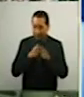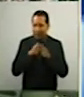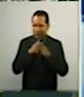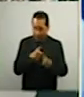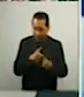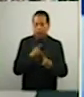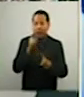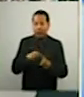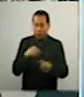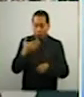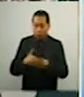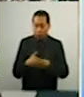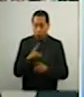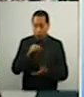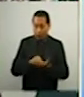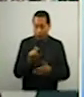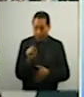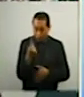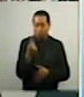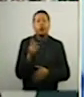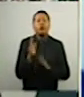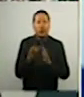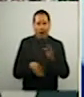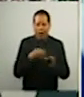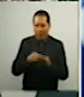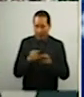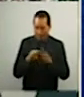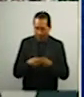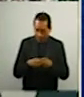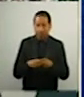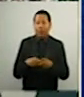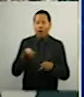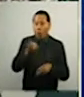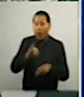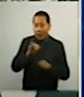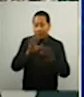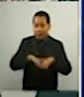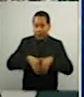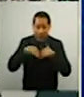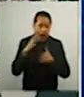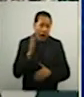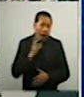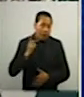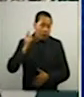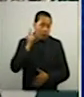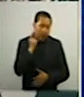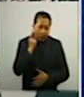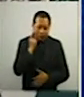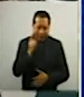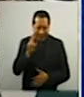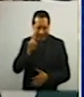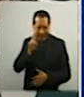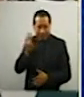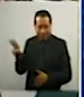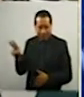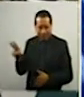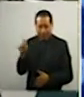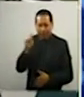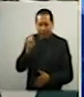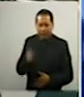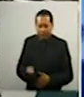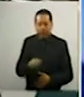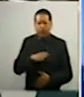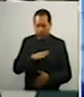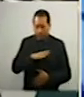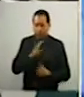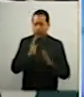caso de que no se ordenara la licencia? Digamos, estas eran reglas que se tenían que definir en una legislación secundaria misma que no se aprobó.